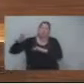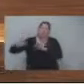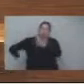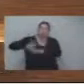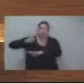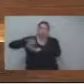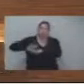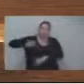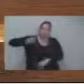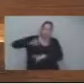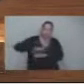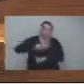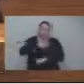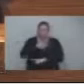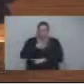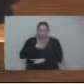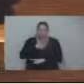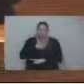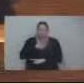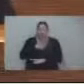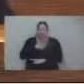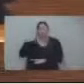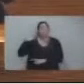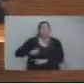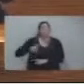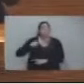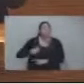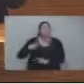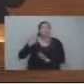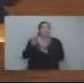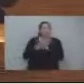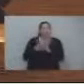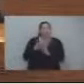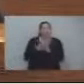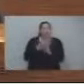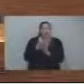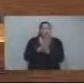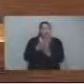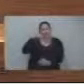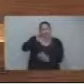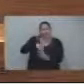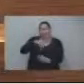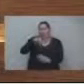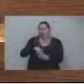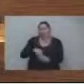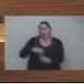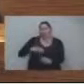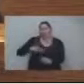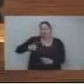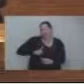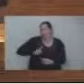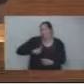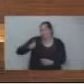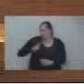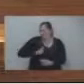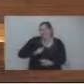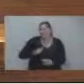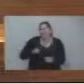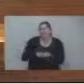Pero, sin embargo, lo que se plantea aquí, a pesar de su enorme contenido oportunista, no lo digo en el sentido peyorativo,